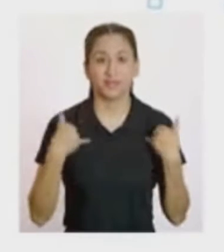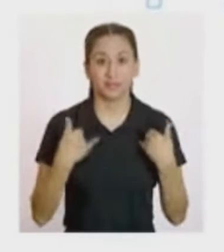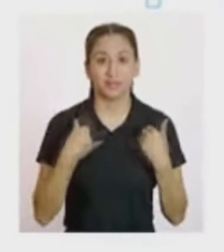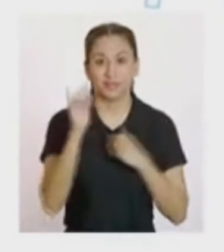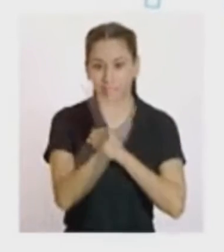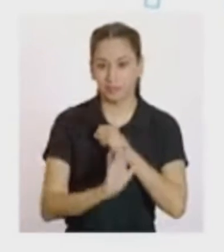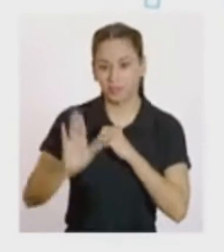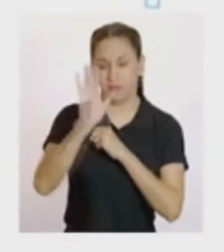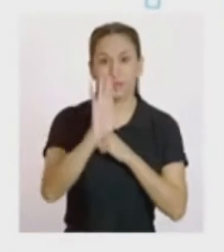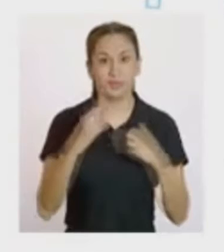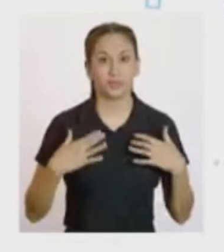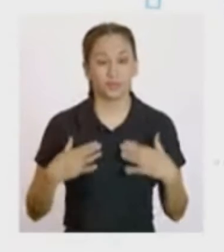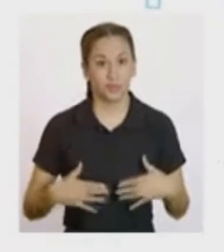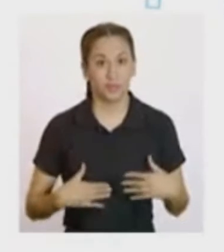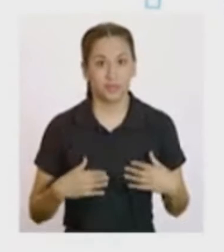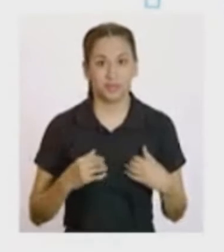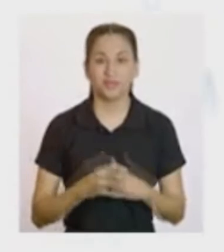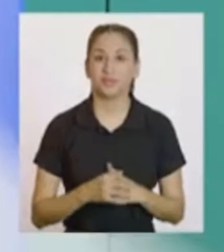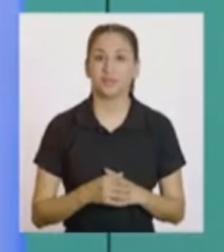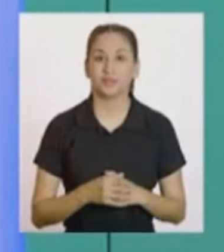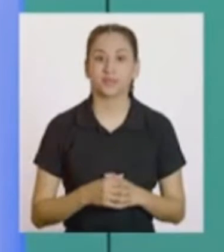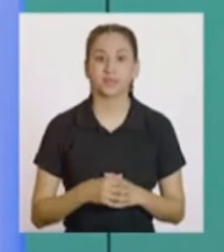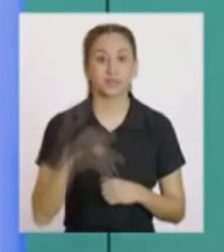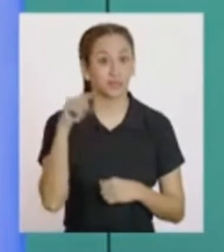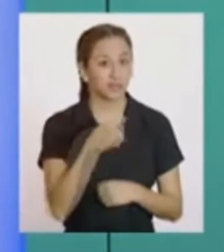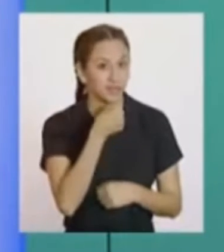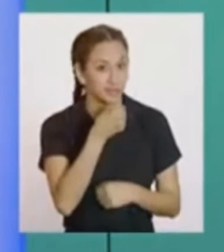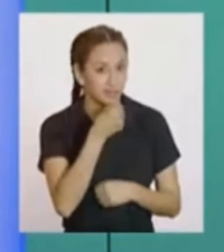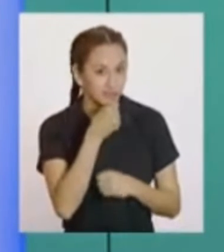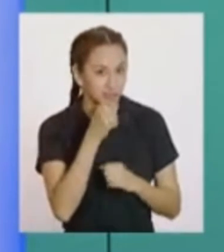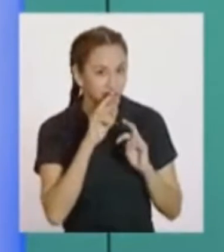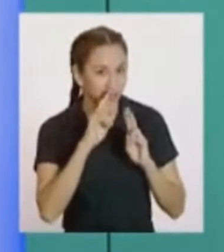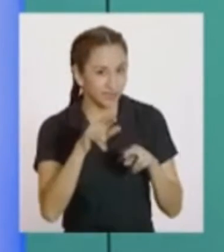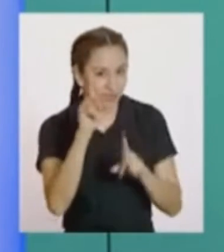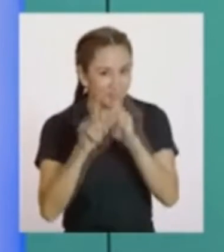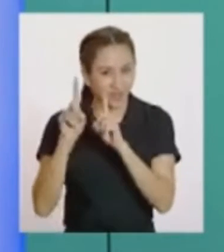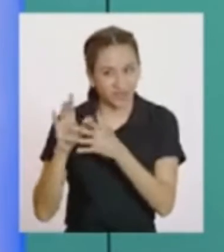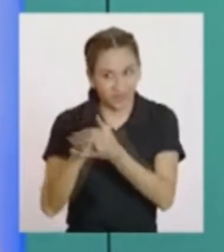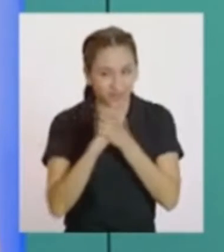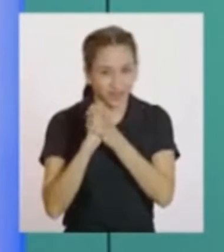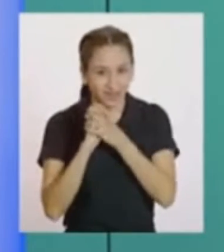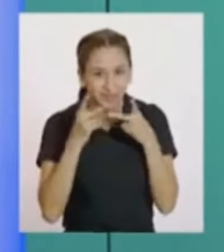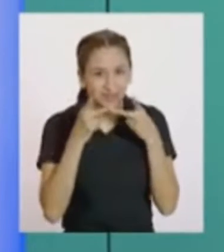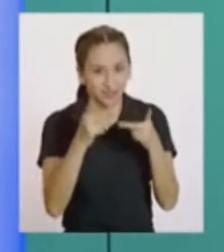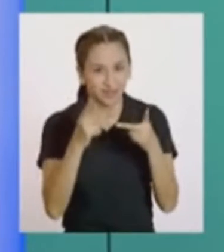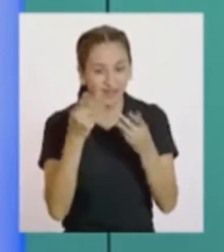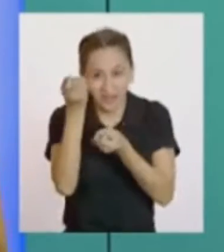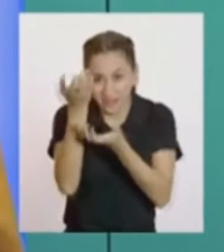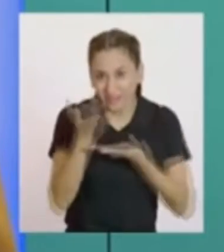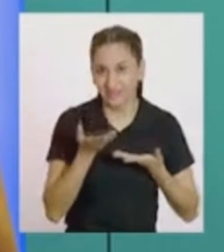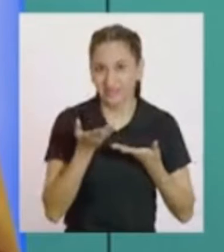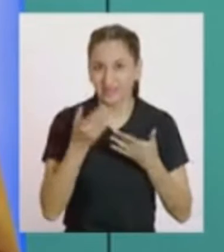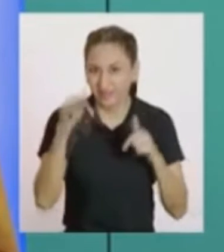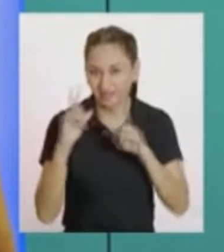adolescentes protejan su sistema inmunológico? Aquí Alejandro reporta las respuestas de algunas de nuestras amigas y amigos.